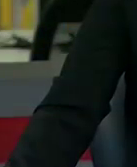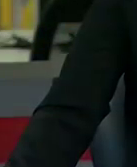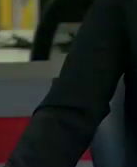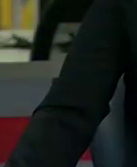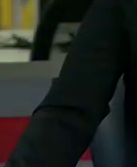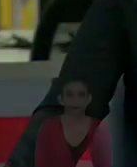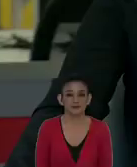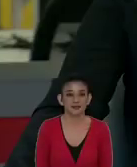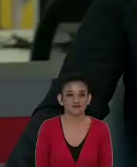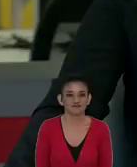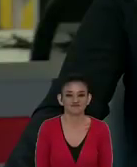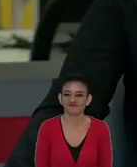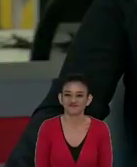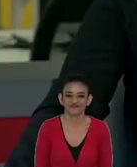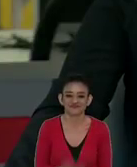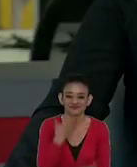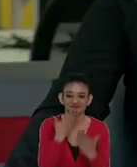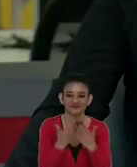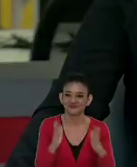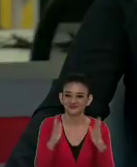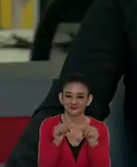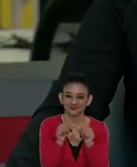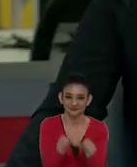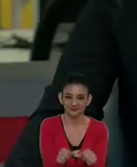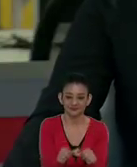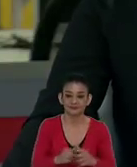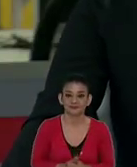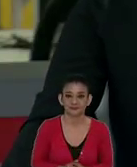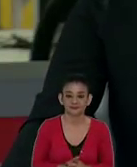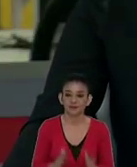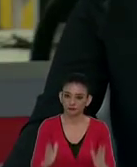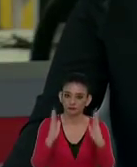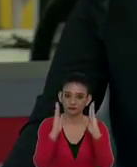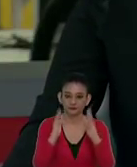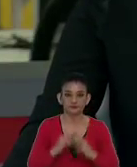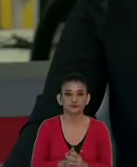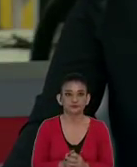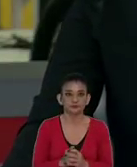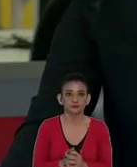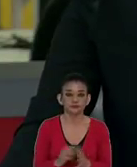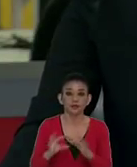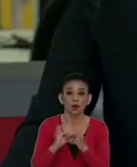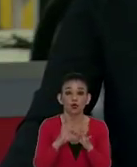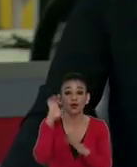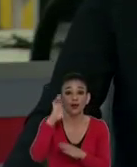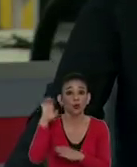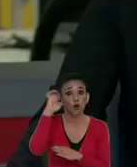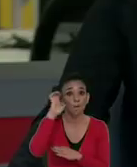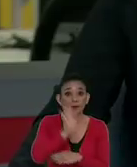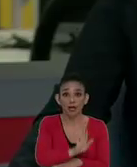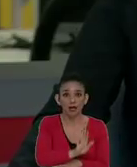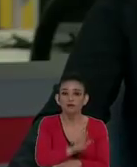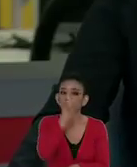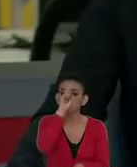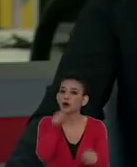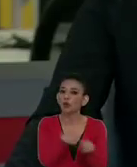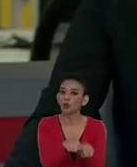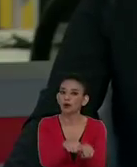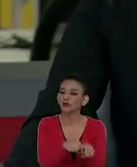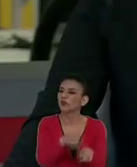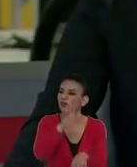Gracias por seguir en nuestra sintonía. Como lo anunciamos, atención, la Unión Europea mostró rechazo total por las medidas anunciadas del